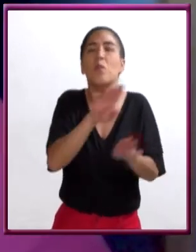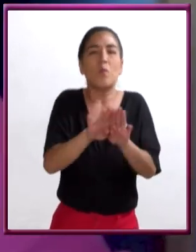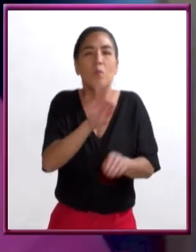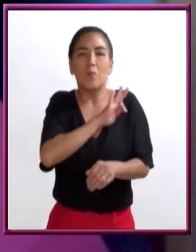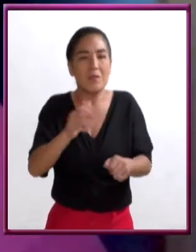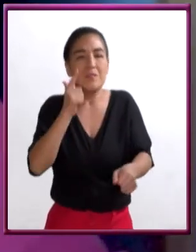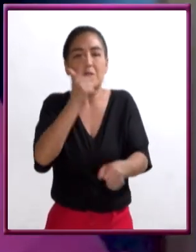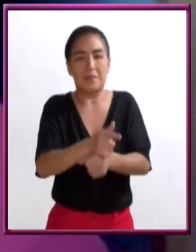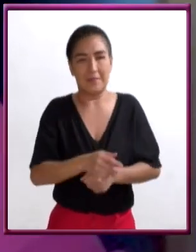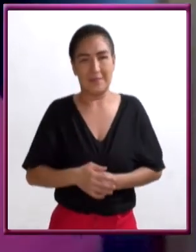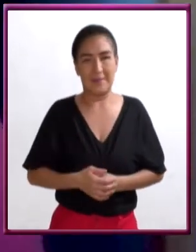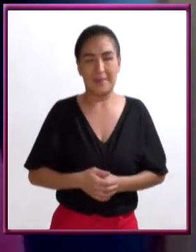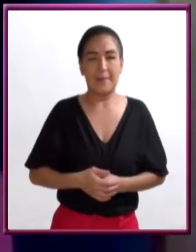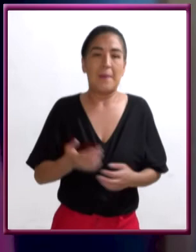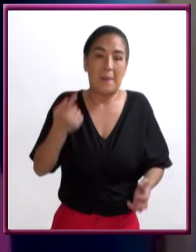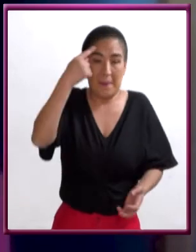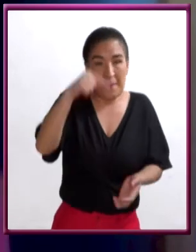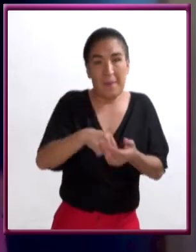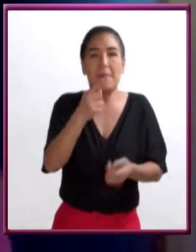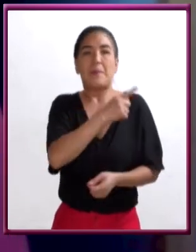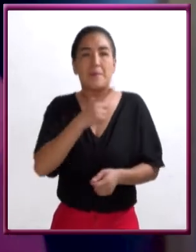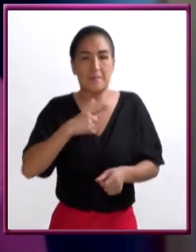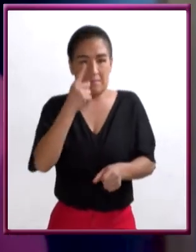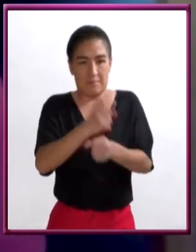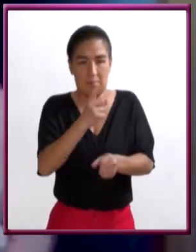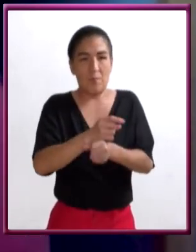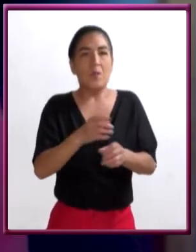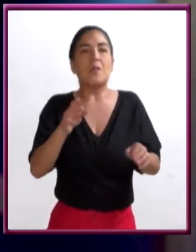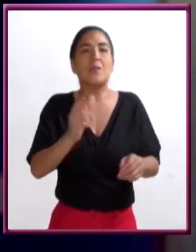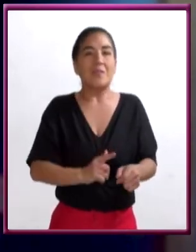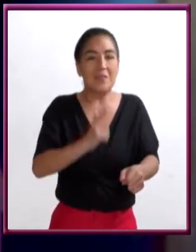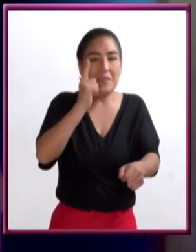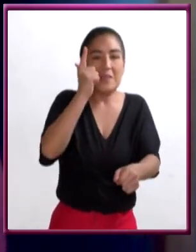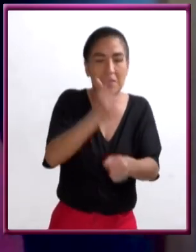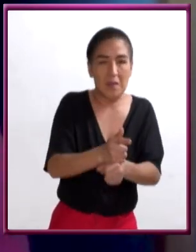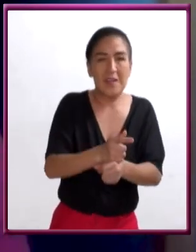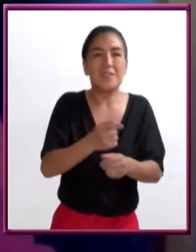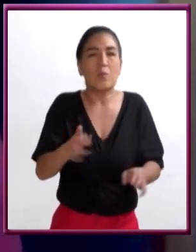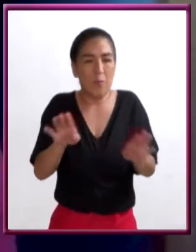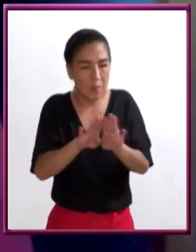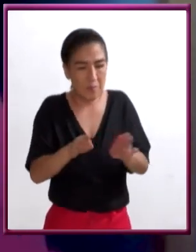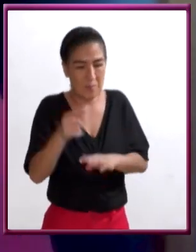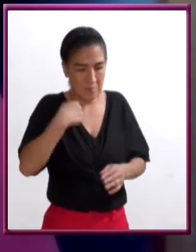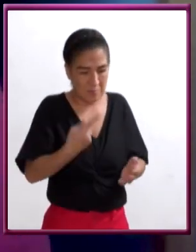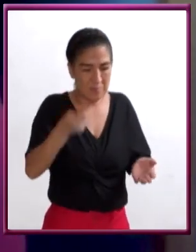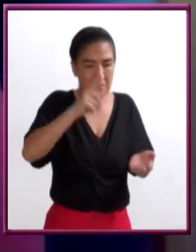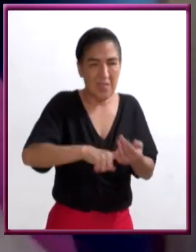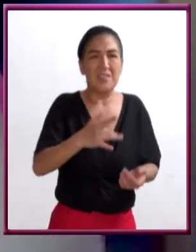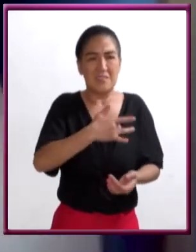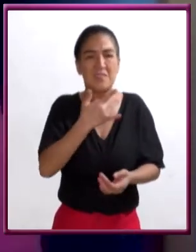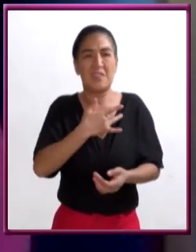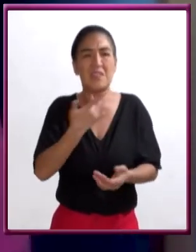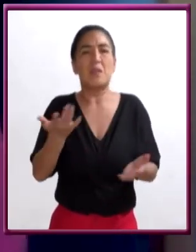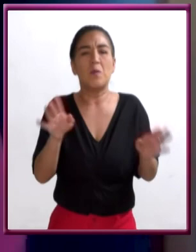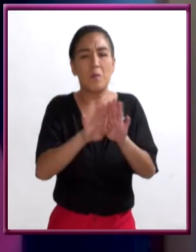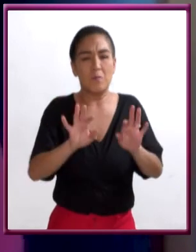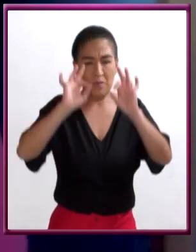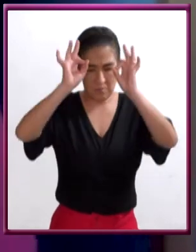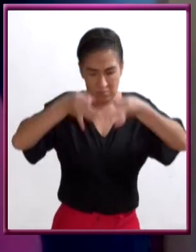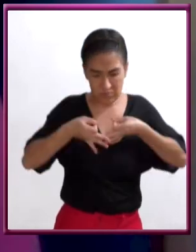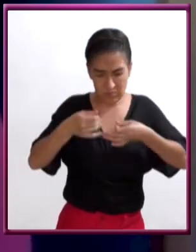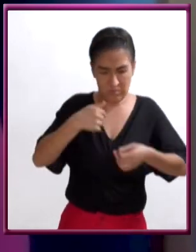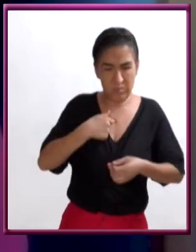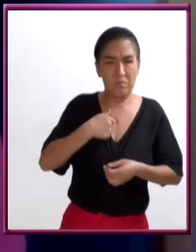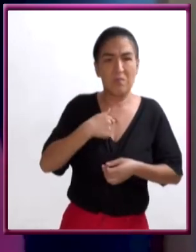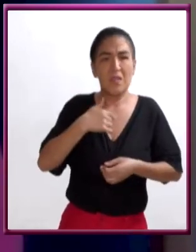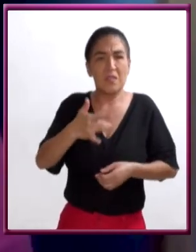es estar al tanto de que existe este tipo de fenómenos, primero. Después, hacer un autoescaneo y decir